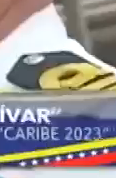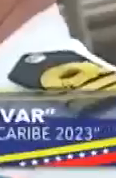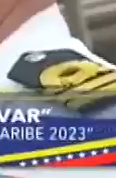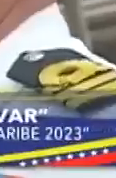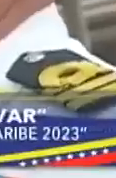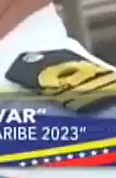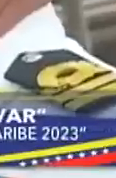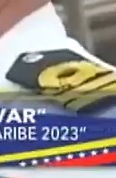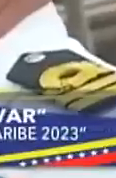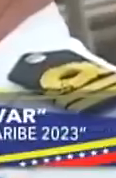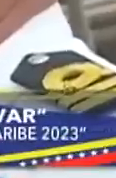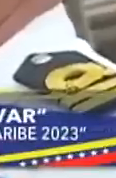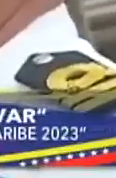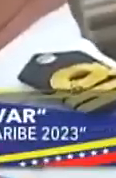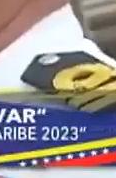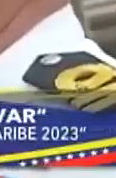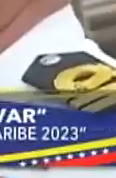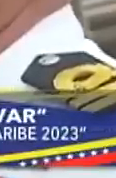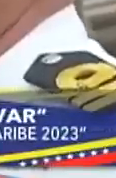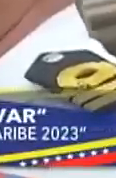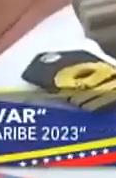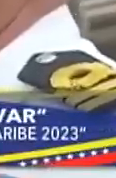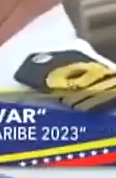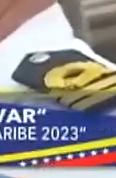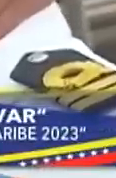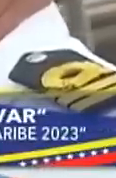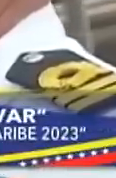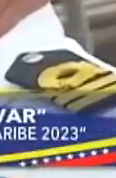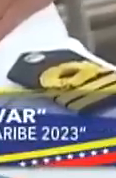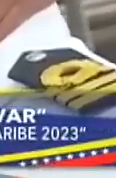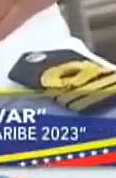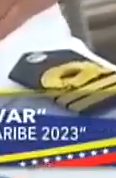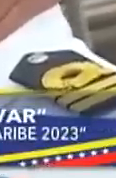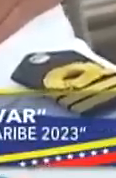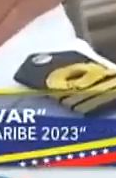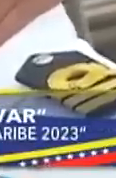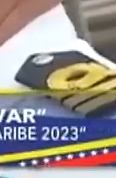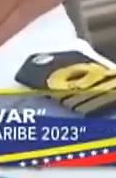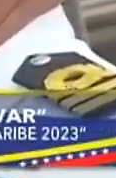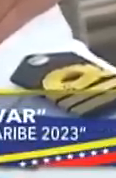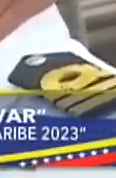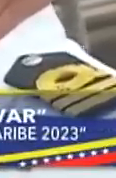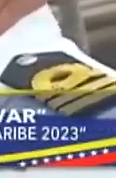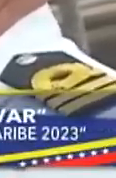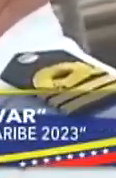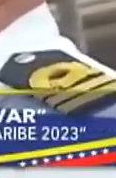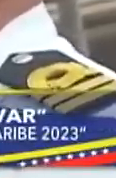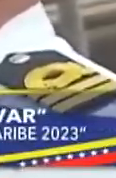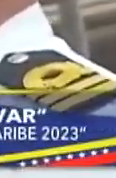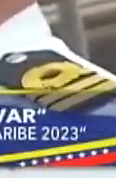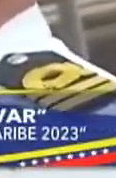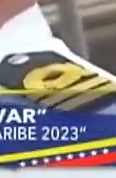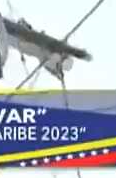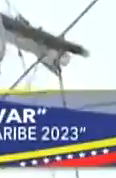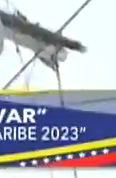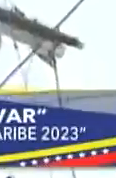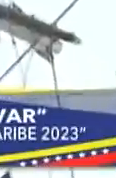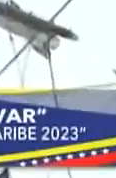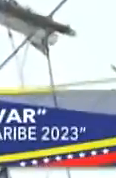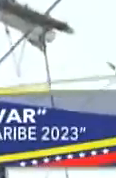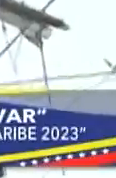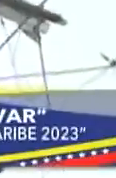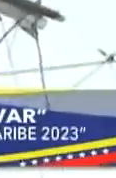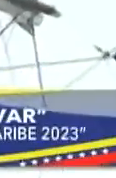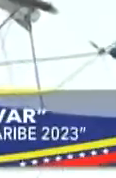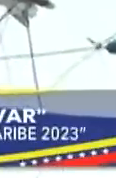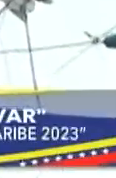Venezuela. Solicito su autorización para dar inicio a la ceremonia de despedida del buque escuela Alfa